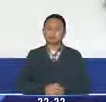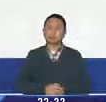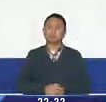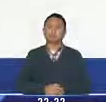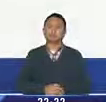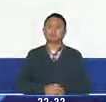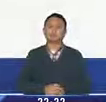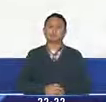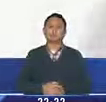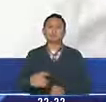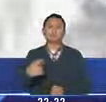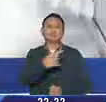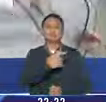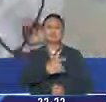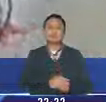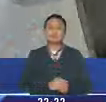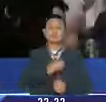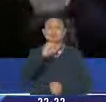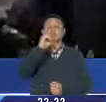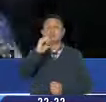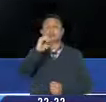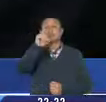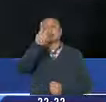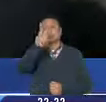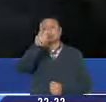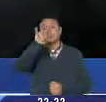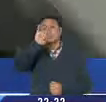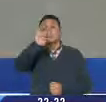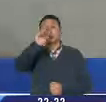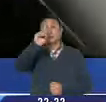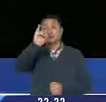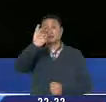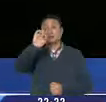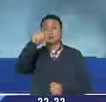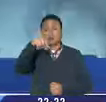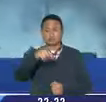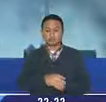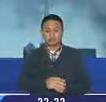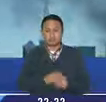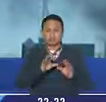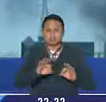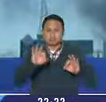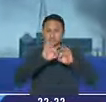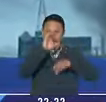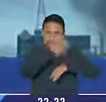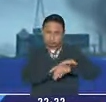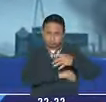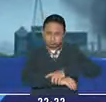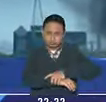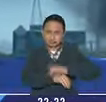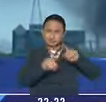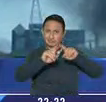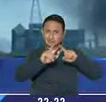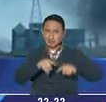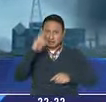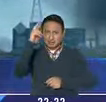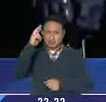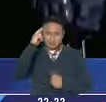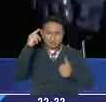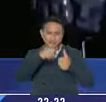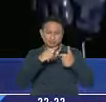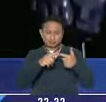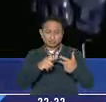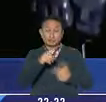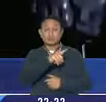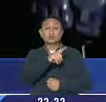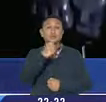¿Que por qué es tan importante la captura del tan conocido Ratón Guzmán López? Varias son las razones. Como antecedentes, su